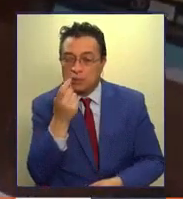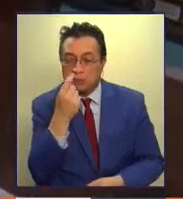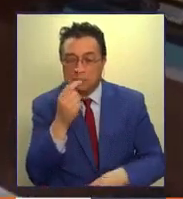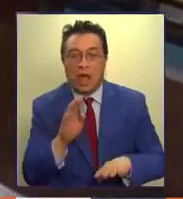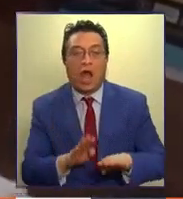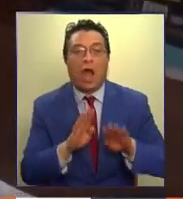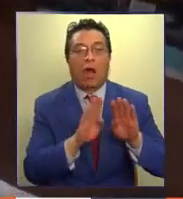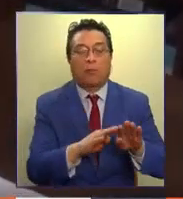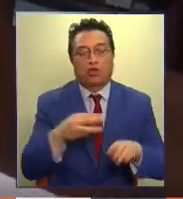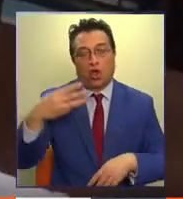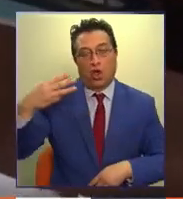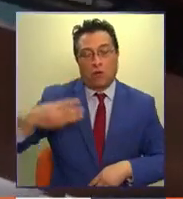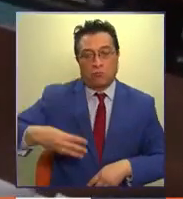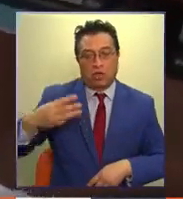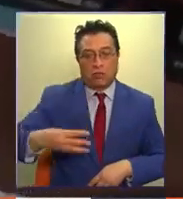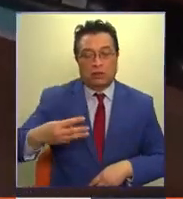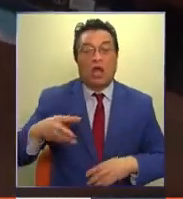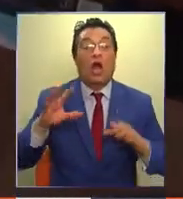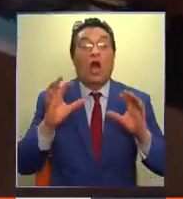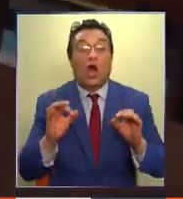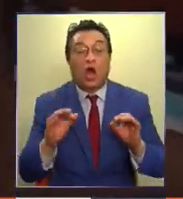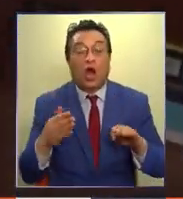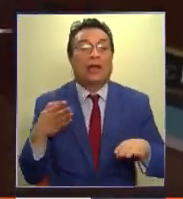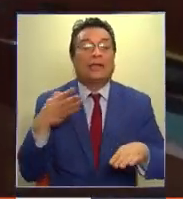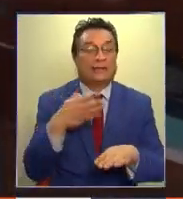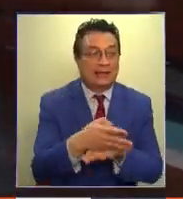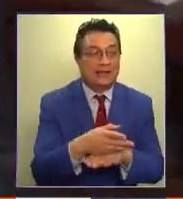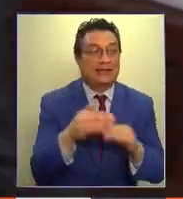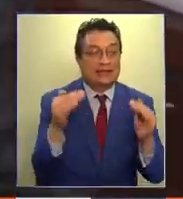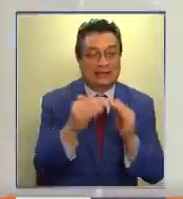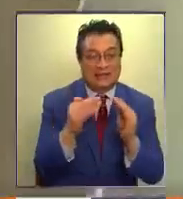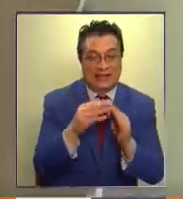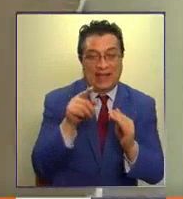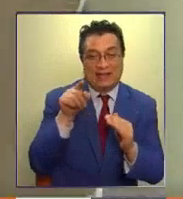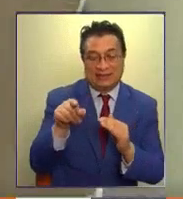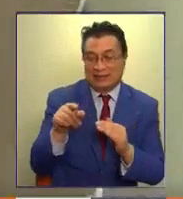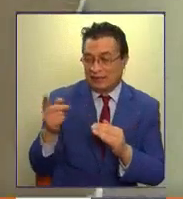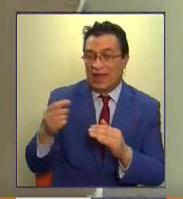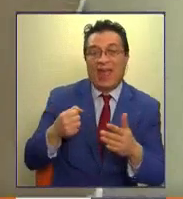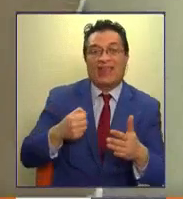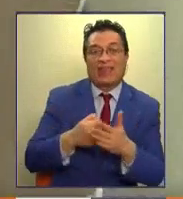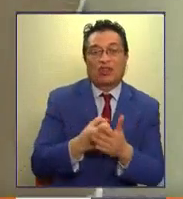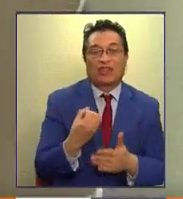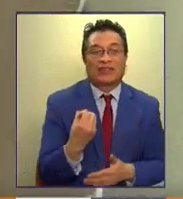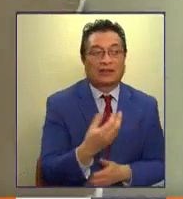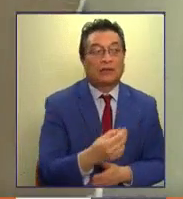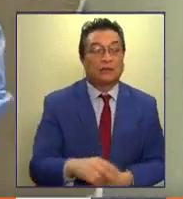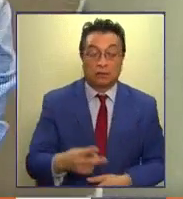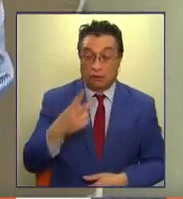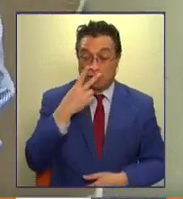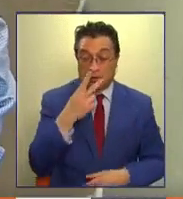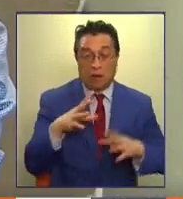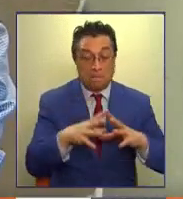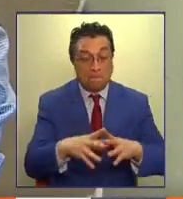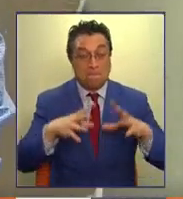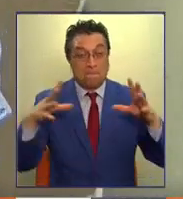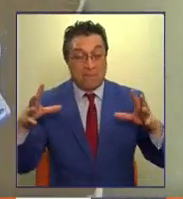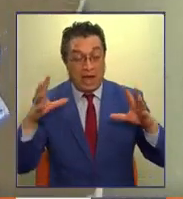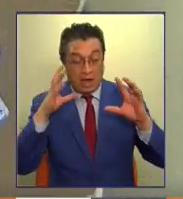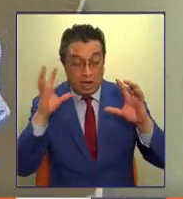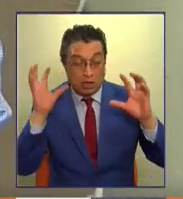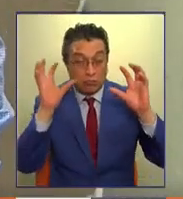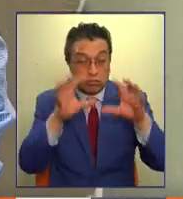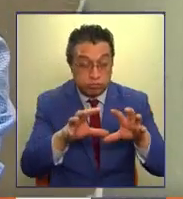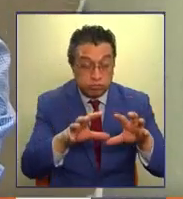municipios hoy llegaron a la casa de emérita en estación central al ver que hay una mayor concentración lo más probable es que